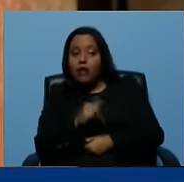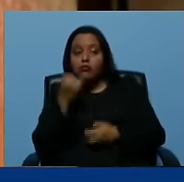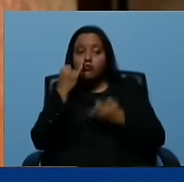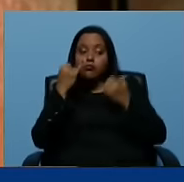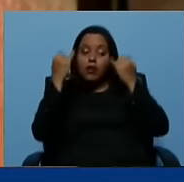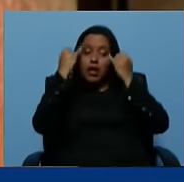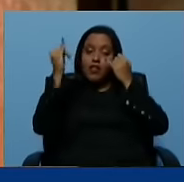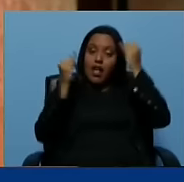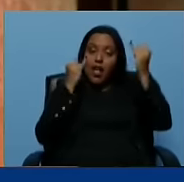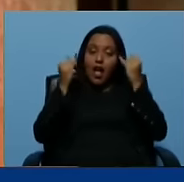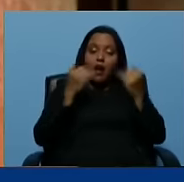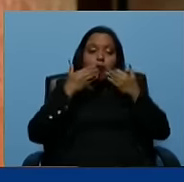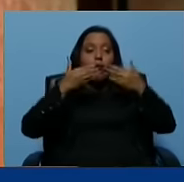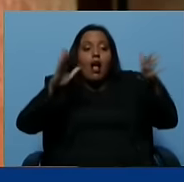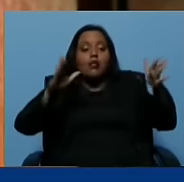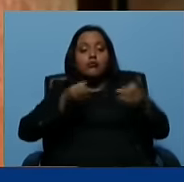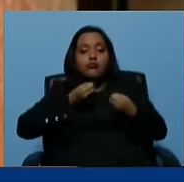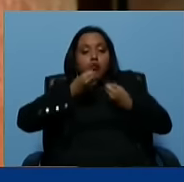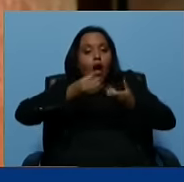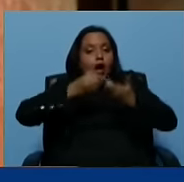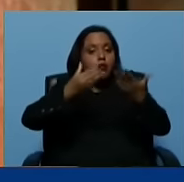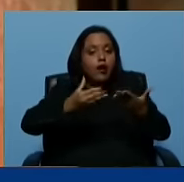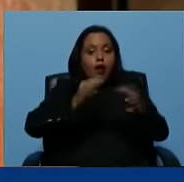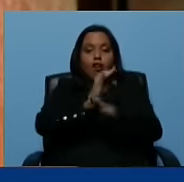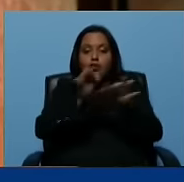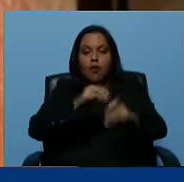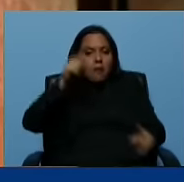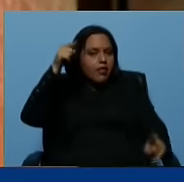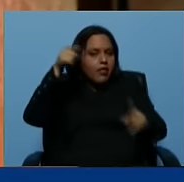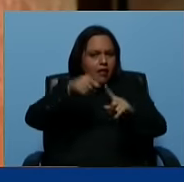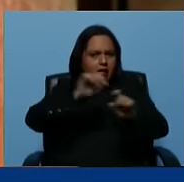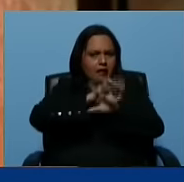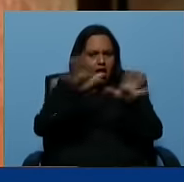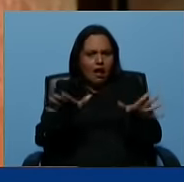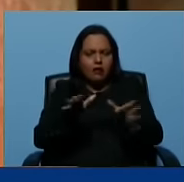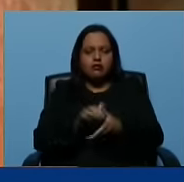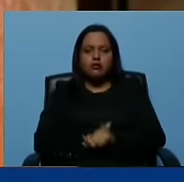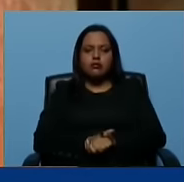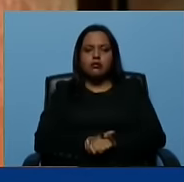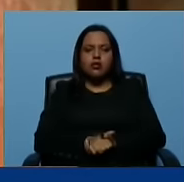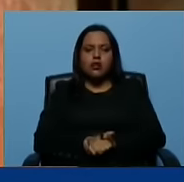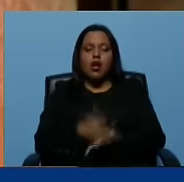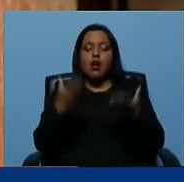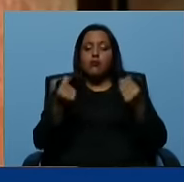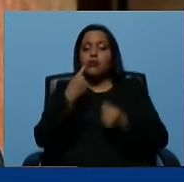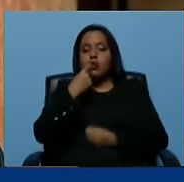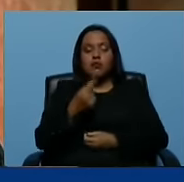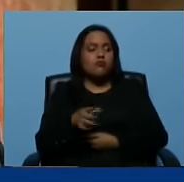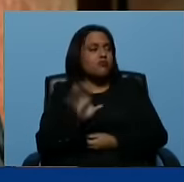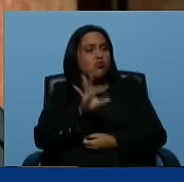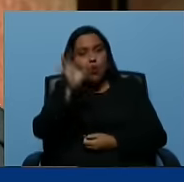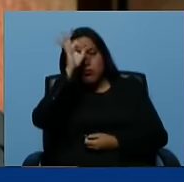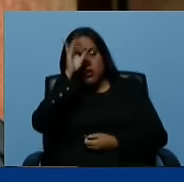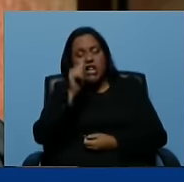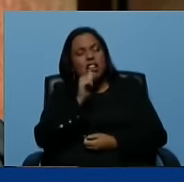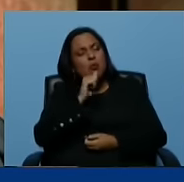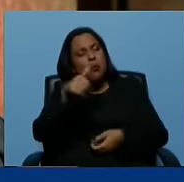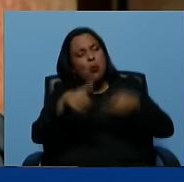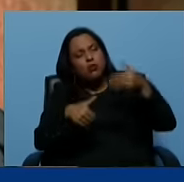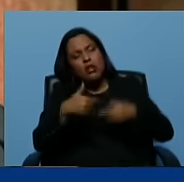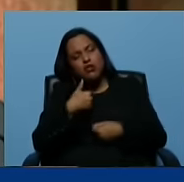opinión de manera franca, directa. Muchos dicen: no sé por quién voy a votar